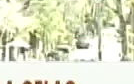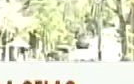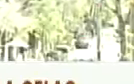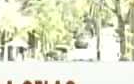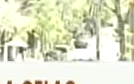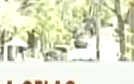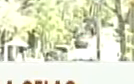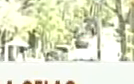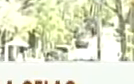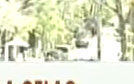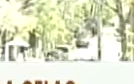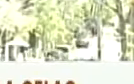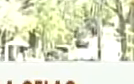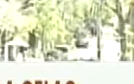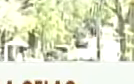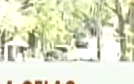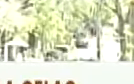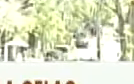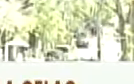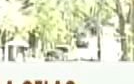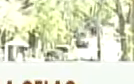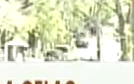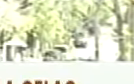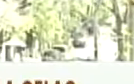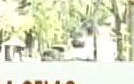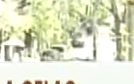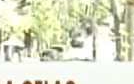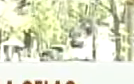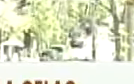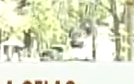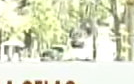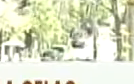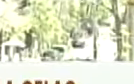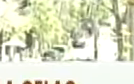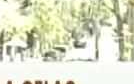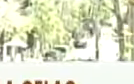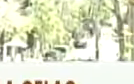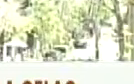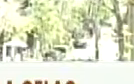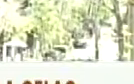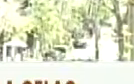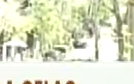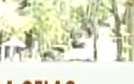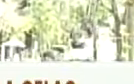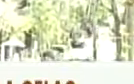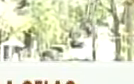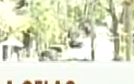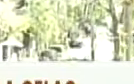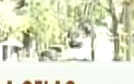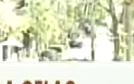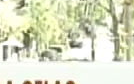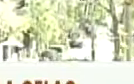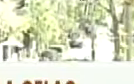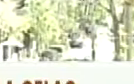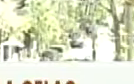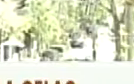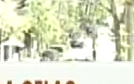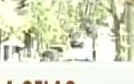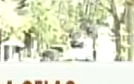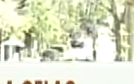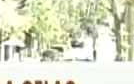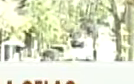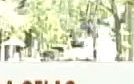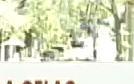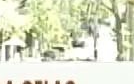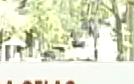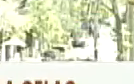en el Hotel Sandals para ofrecer o para preguntarle temas de interés sobre nuestro país. Vamos a escuchar parte de la entrevista que le ofreció a un